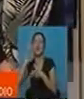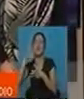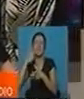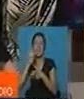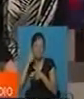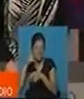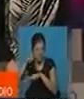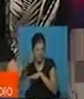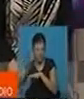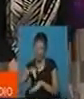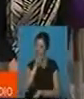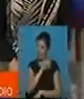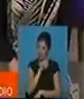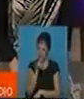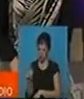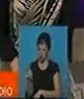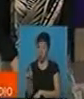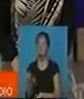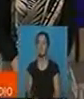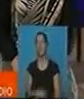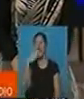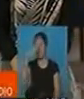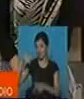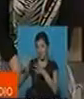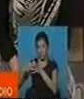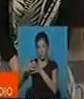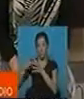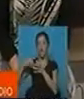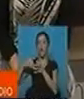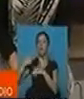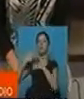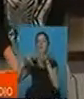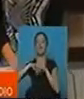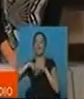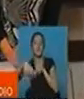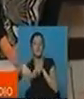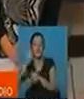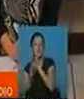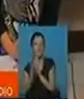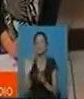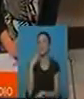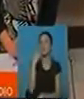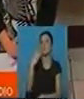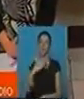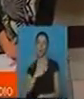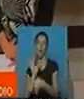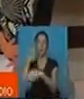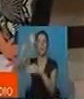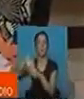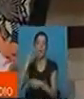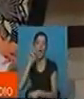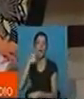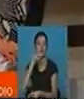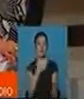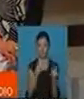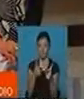fue, digo, ISIS se va a convertir en el tiempo en una suerte de franquicia gratuita, es decir, cada uno va a decir, yo soy de ISIS, ¿no?